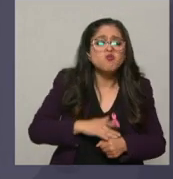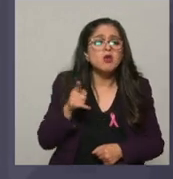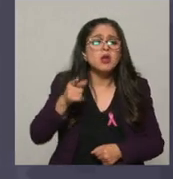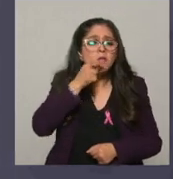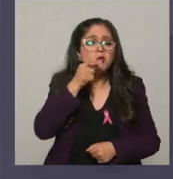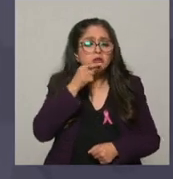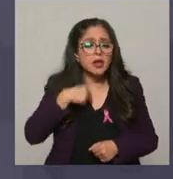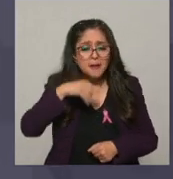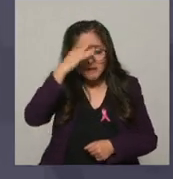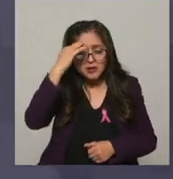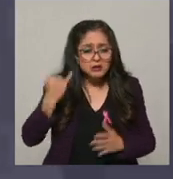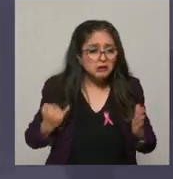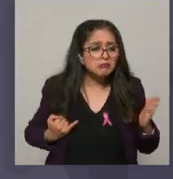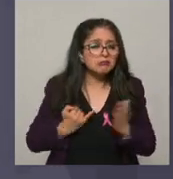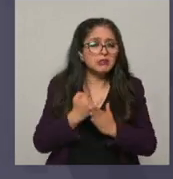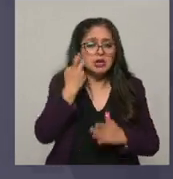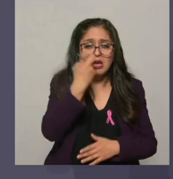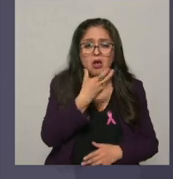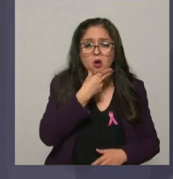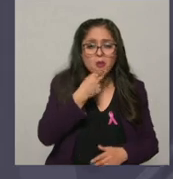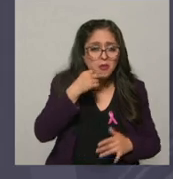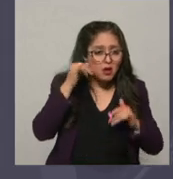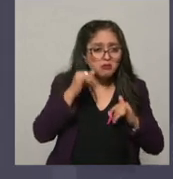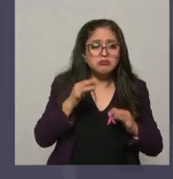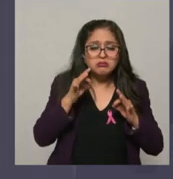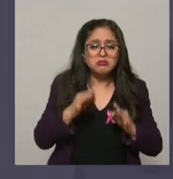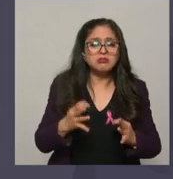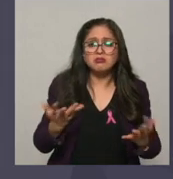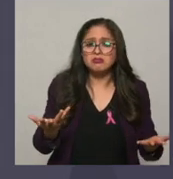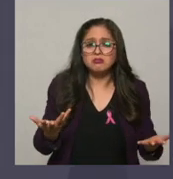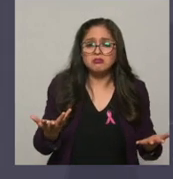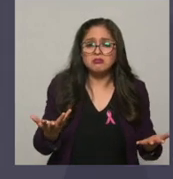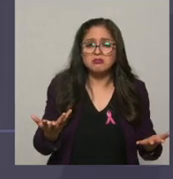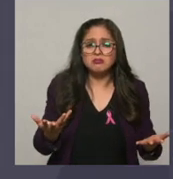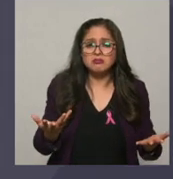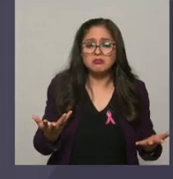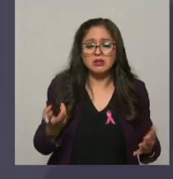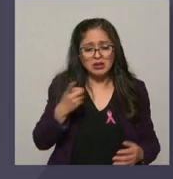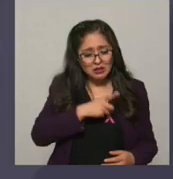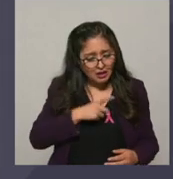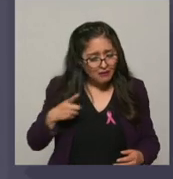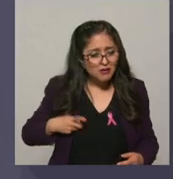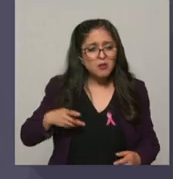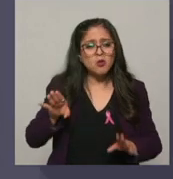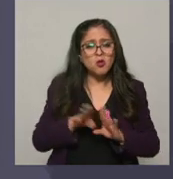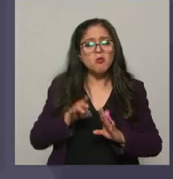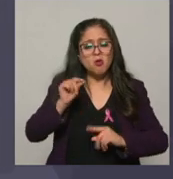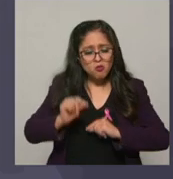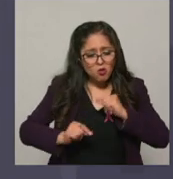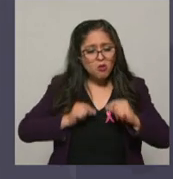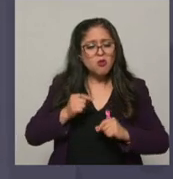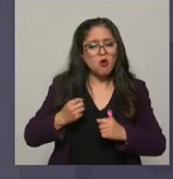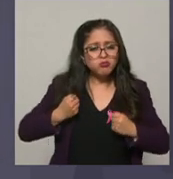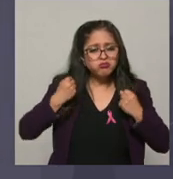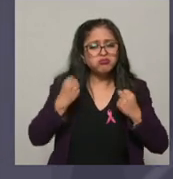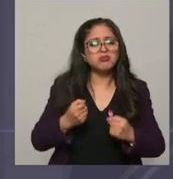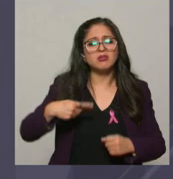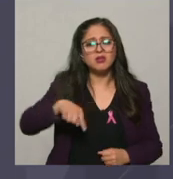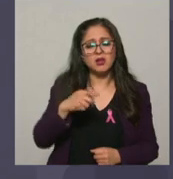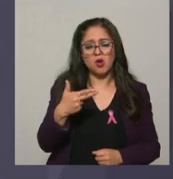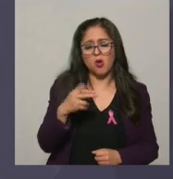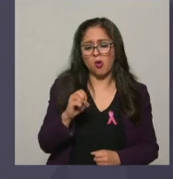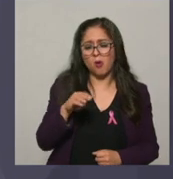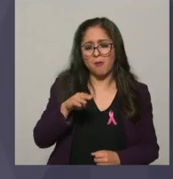ese dicho, ¿no? Sí. Seguir reforzar estas estructuras homófobas